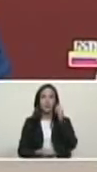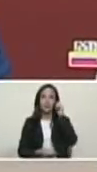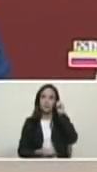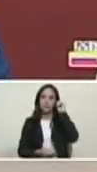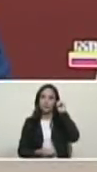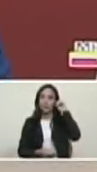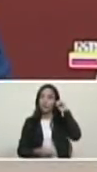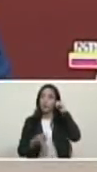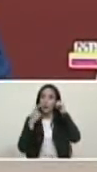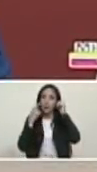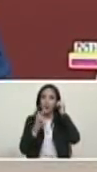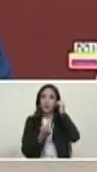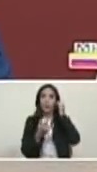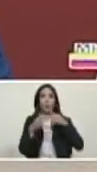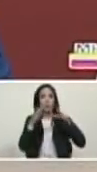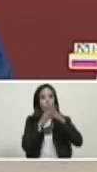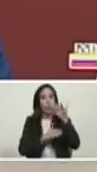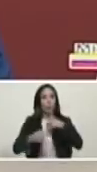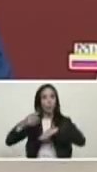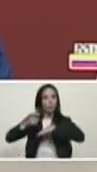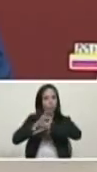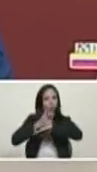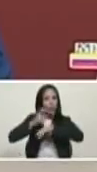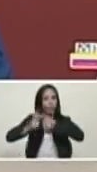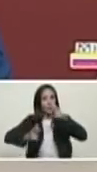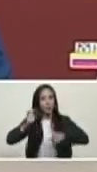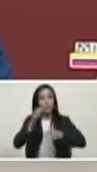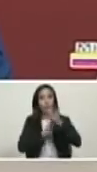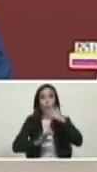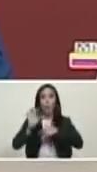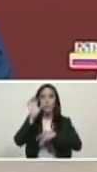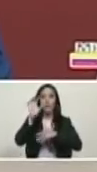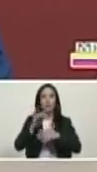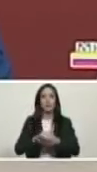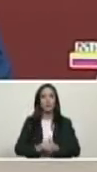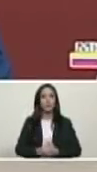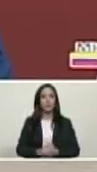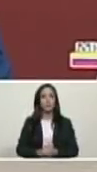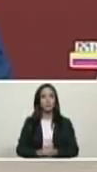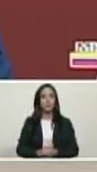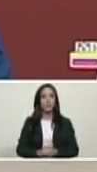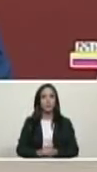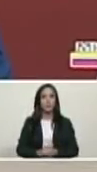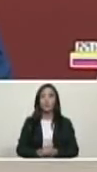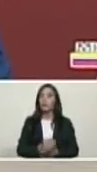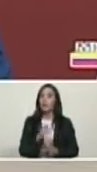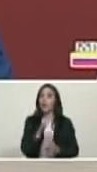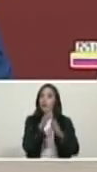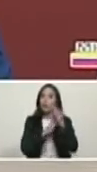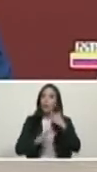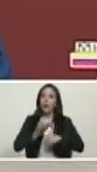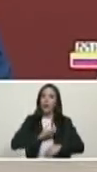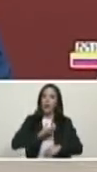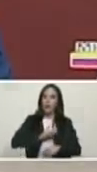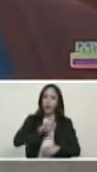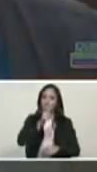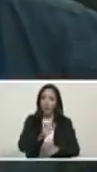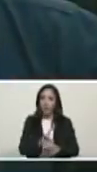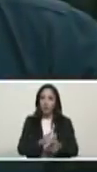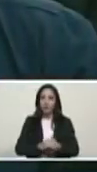todas las gobernaciones del país a nivel de todas las alcaldías